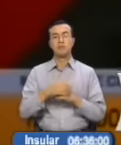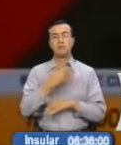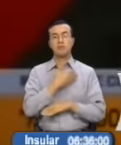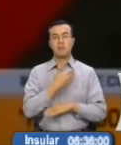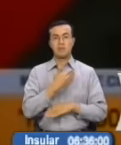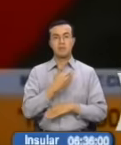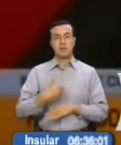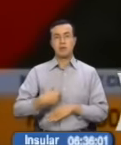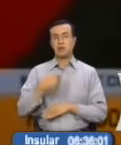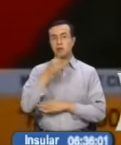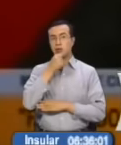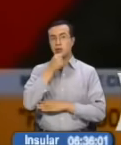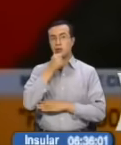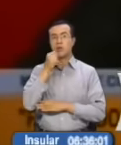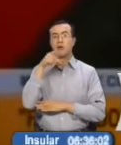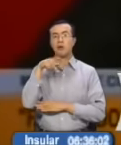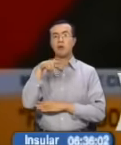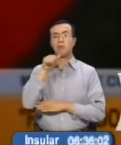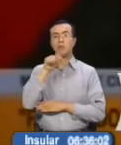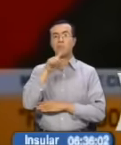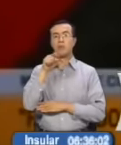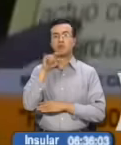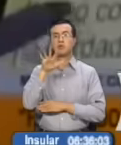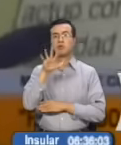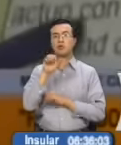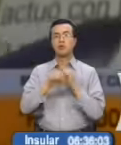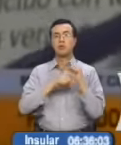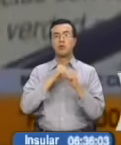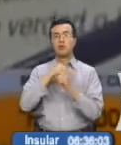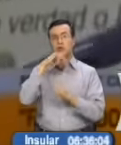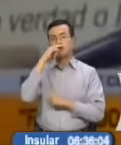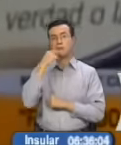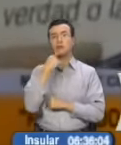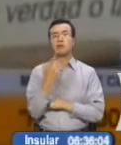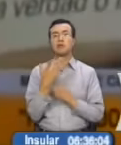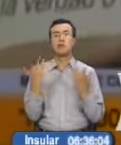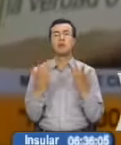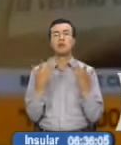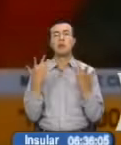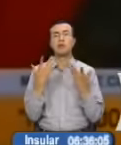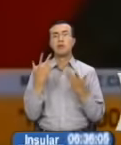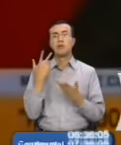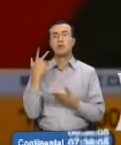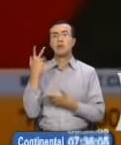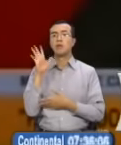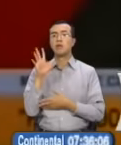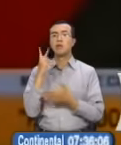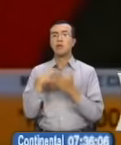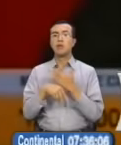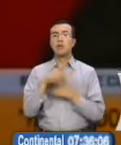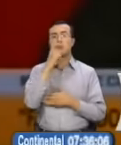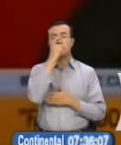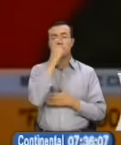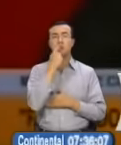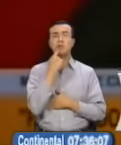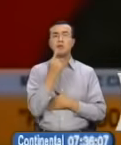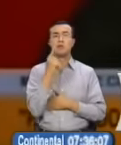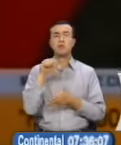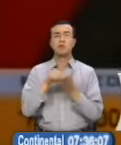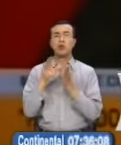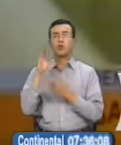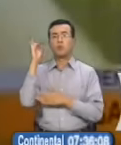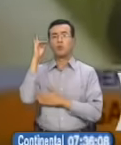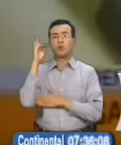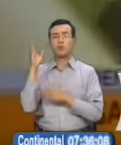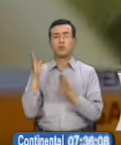el periodista habría entrevistado en La Paz a un menor de 5 años de edad, a quien supuestamente lo hizo pasar como el hijo de Morales, con una ciudadana